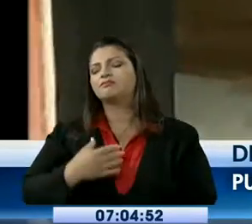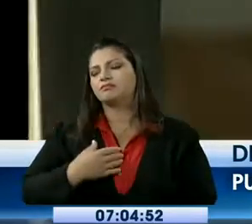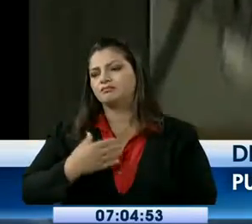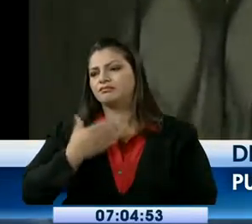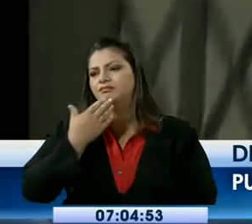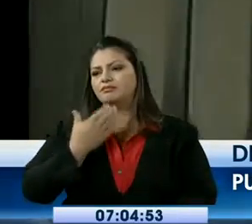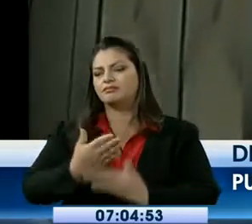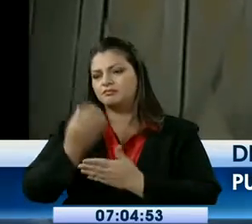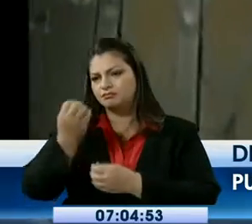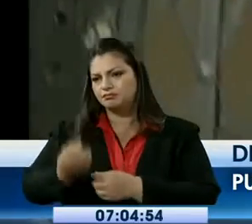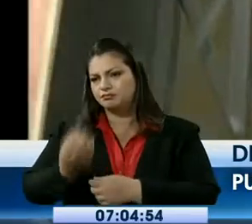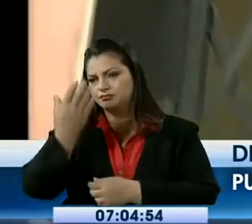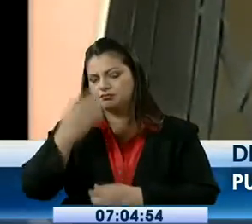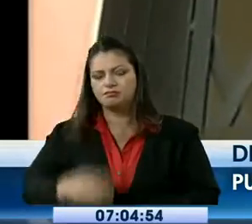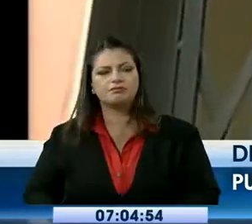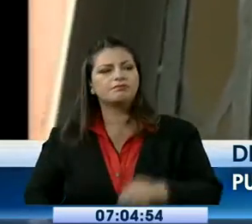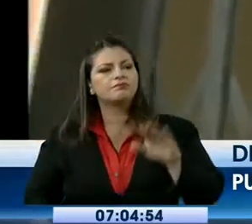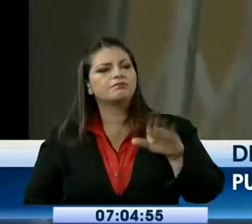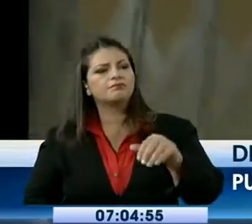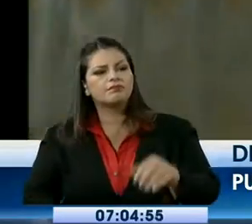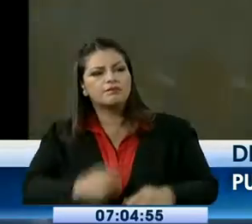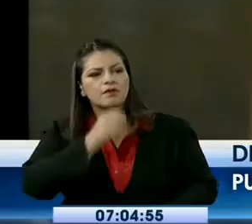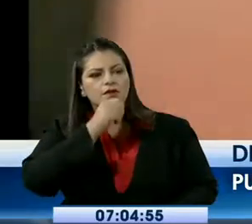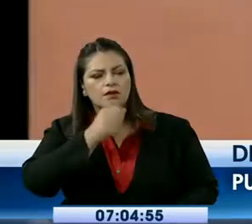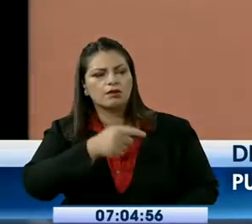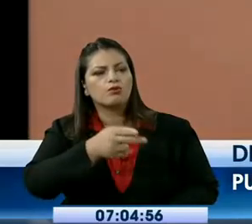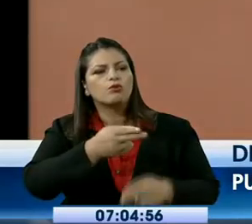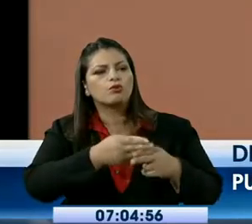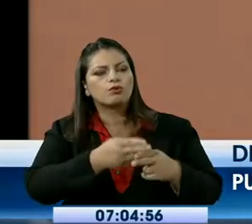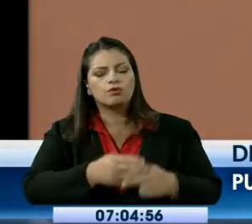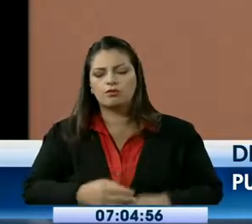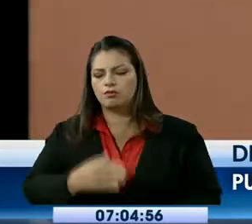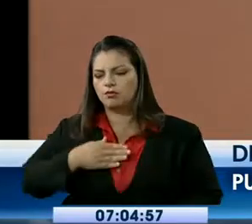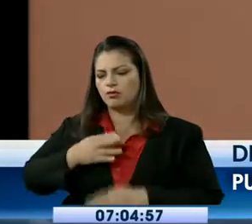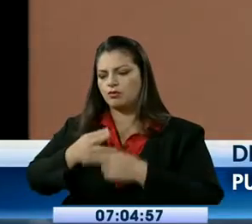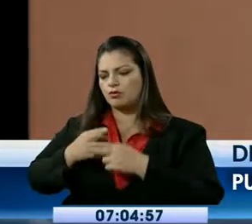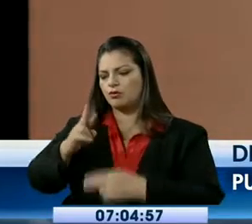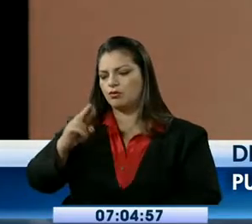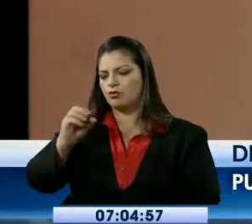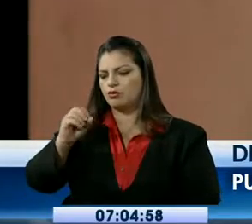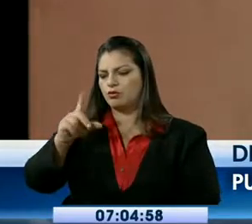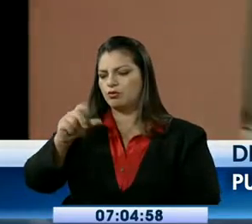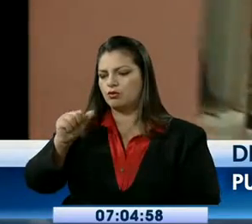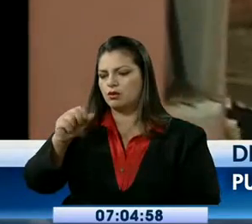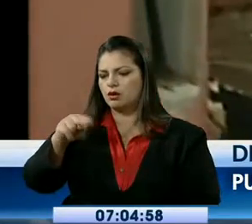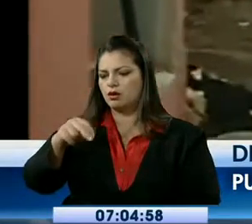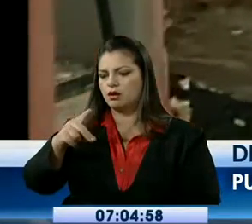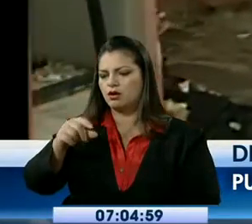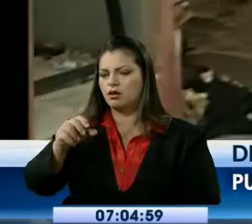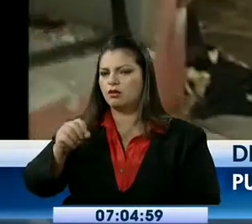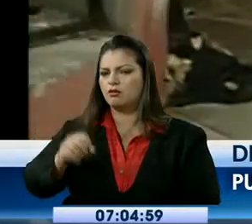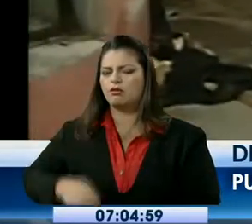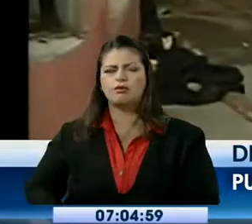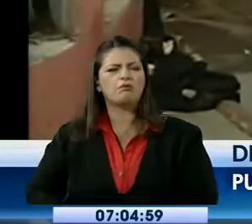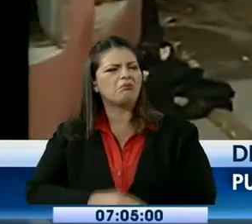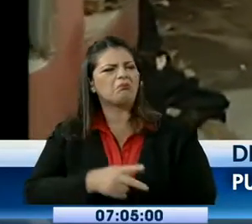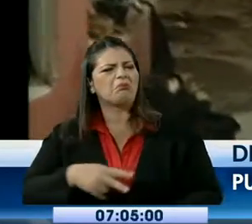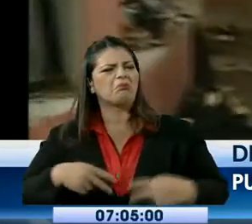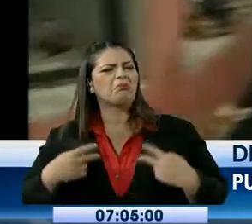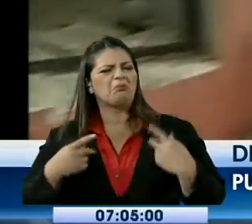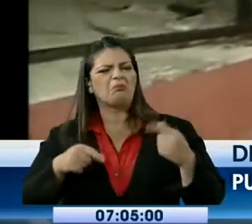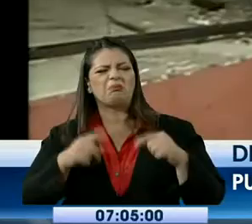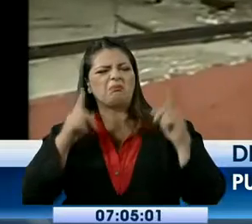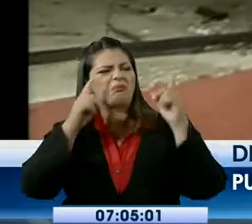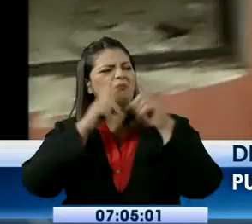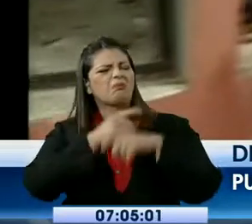nombre. Rolando Cedeño. Rolando, acérquese un poco más, por favor, que estamos en media calle. ¿Qué tan incómodo es para ustedes tener que soportar